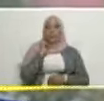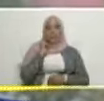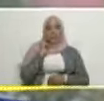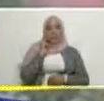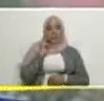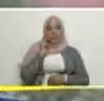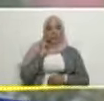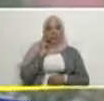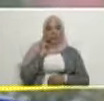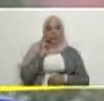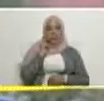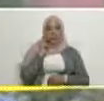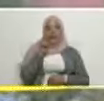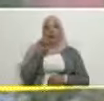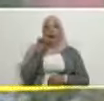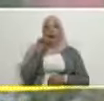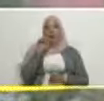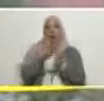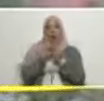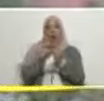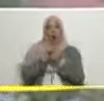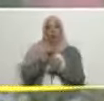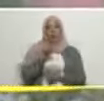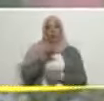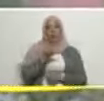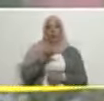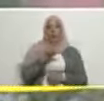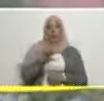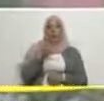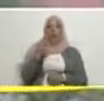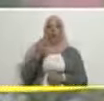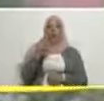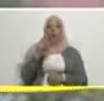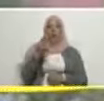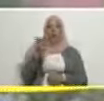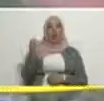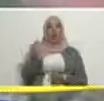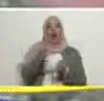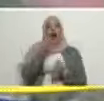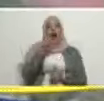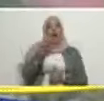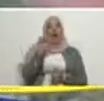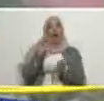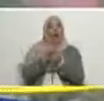No es tequila, es agua de coco. No es cocuy, es agua de coco.